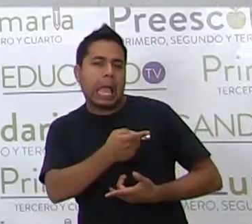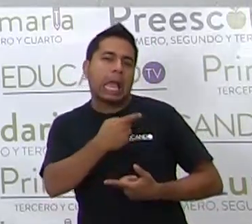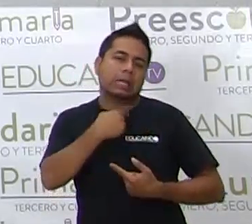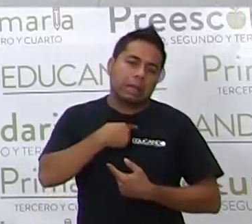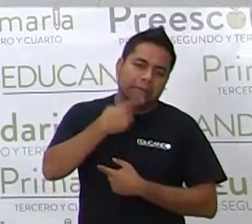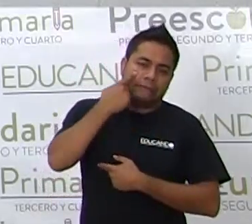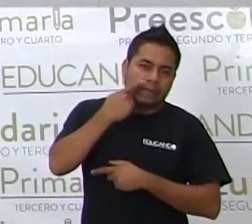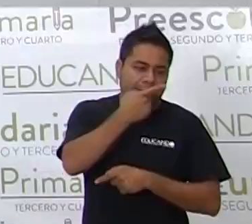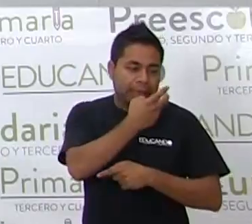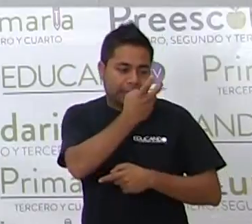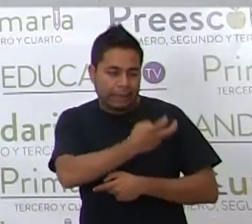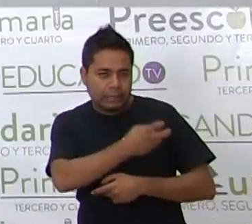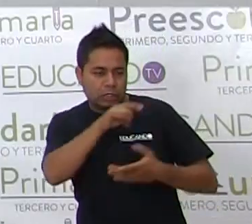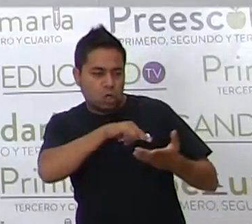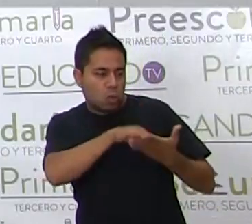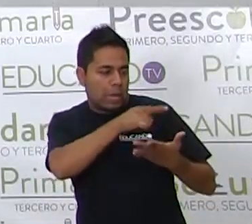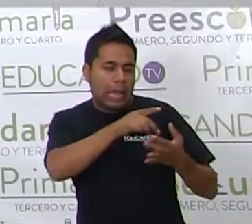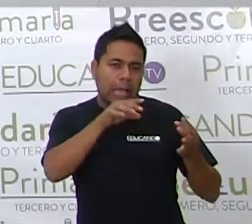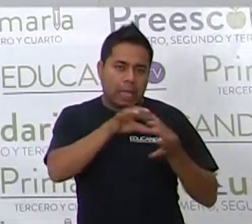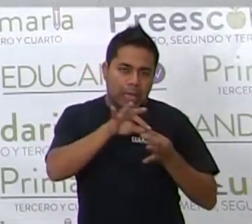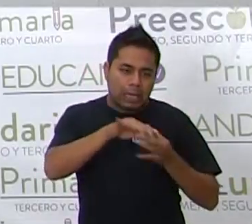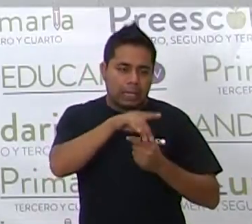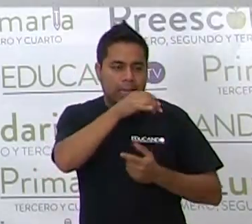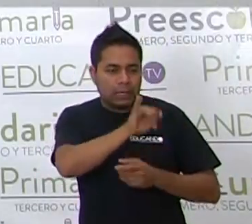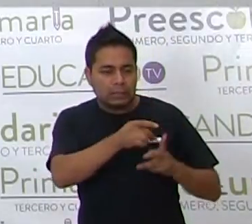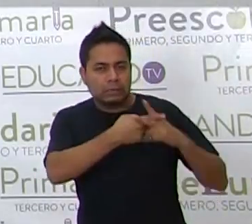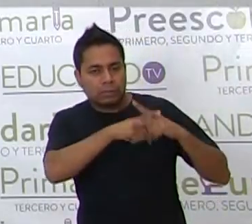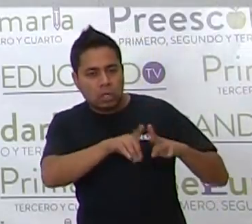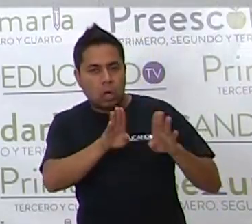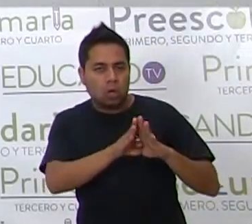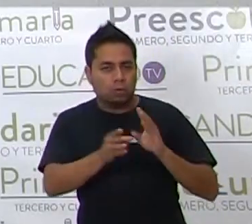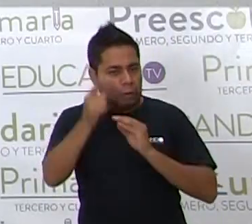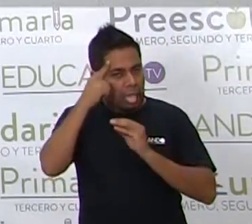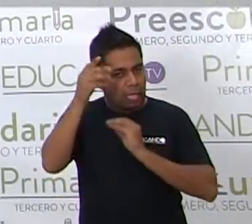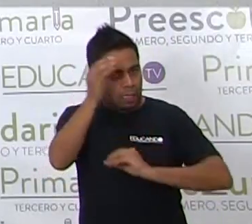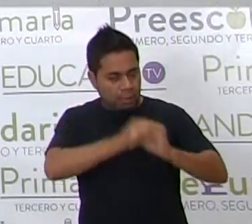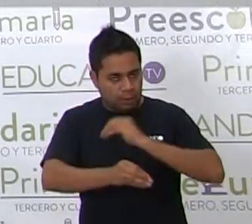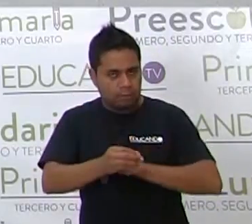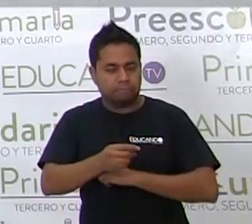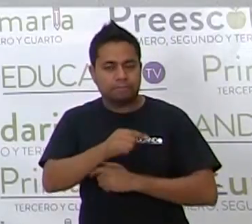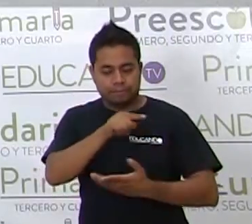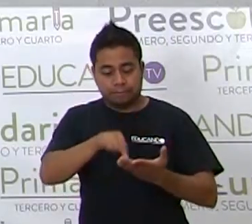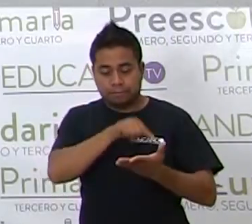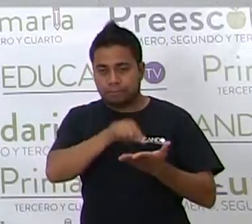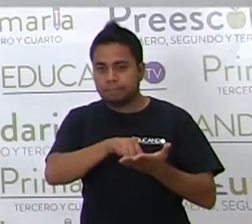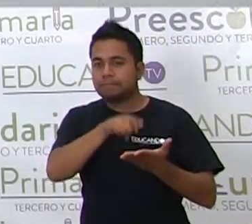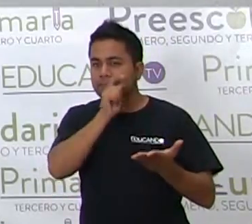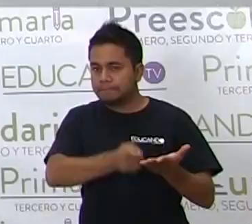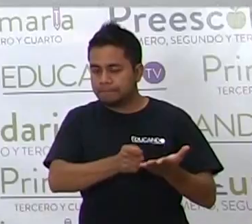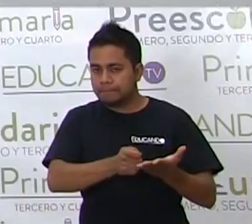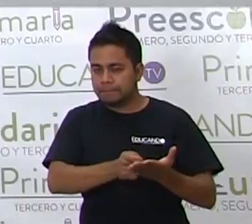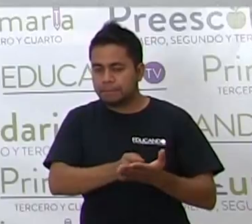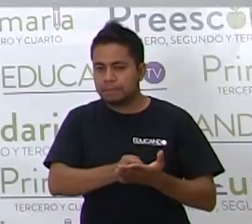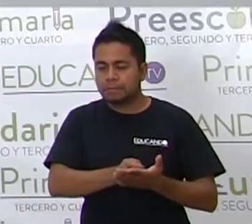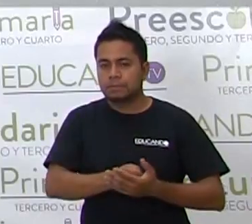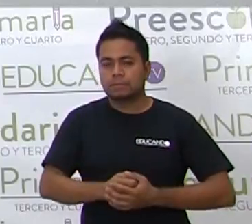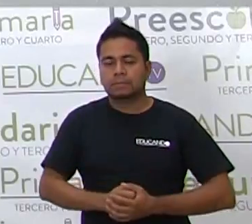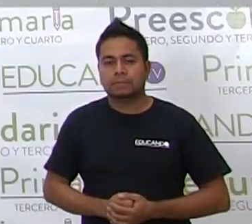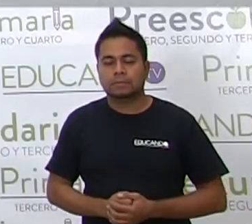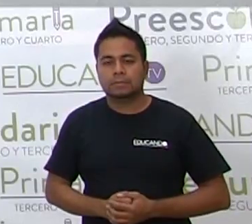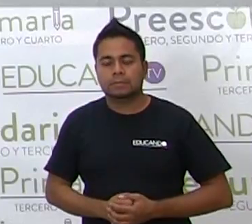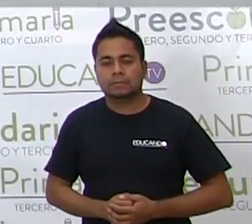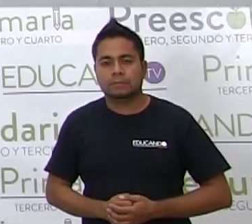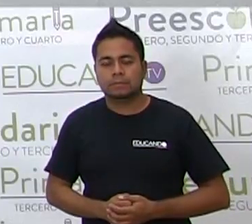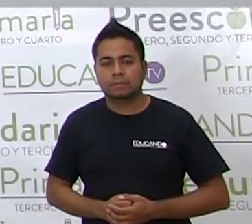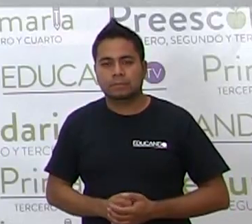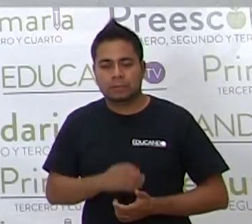Cuando estamos hablando de lugares, nos referimos, mucha atención, que puede ser en alguno